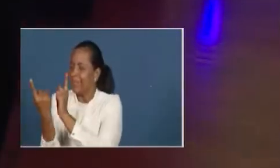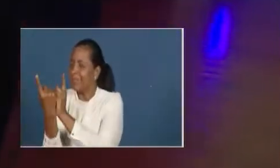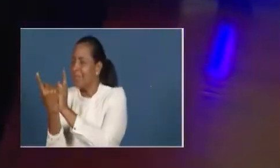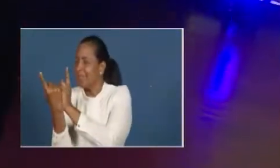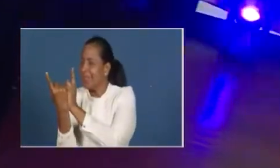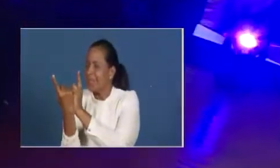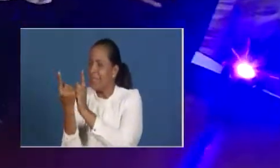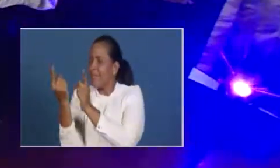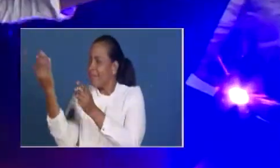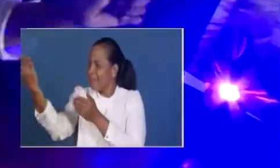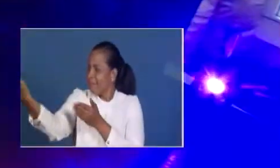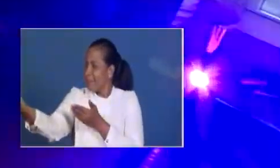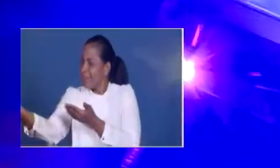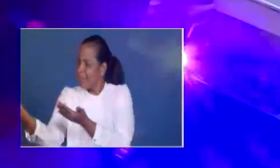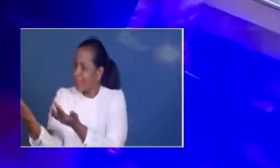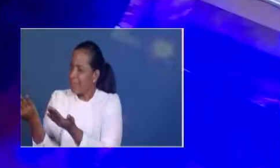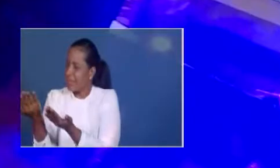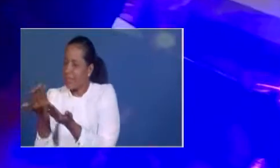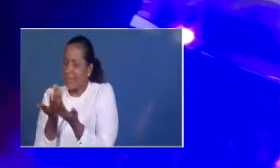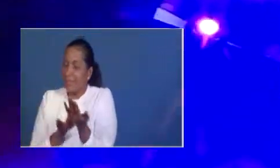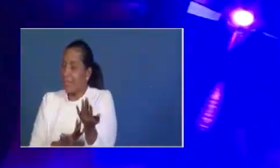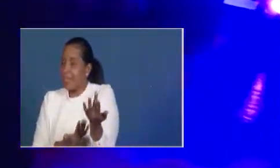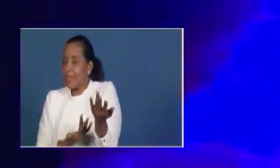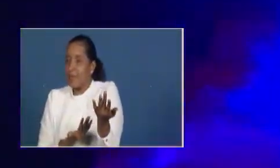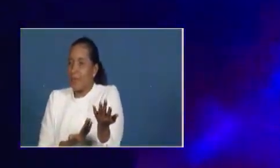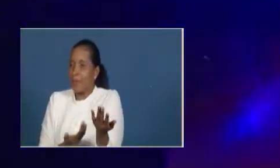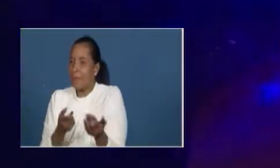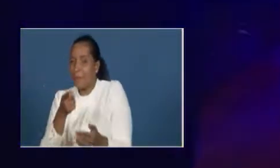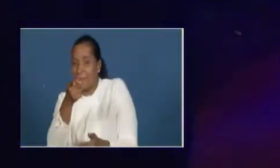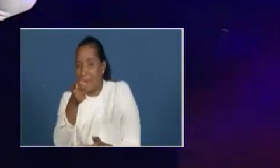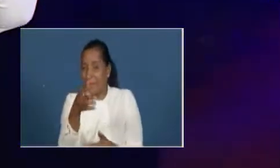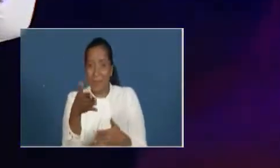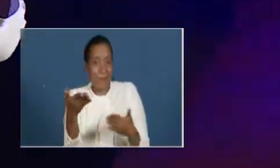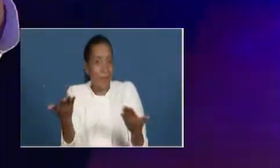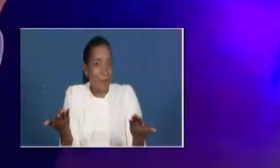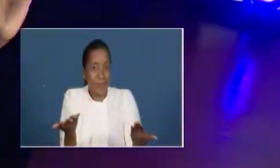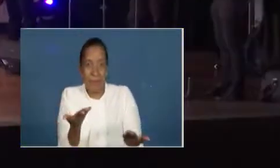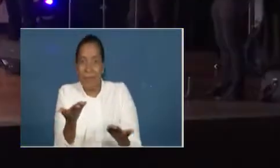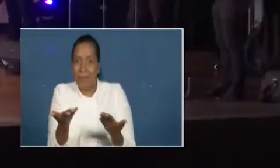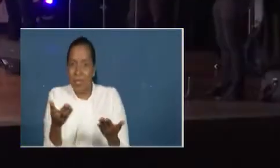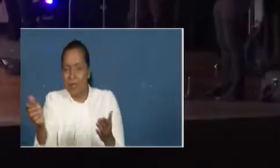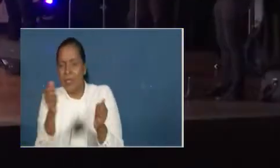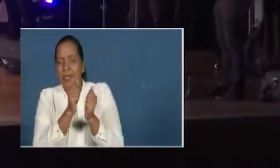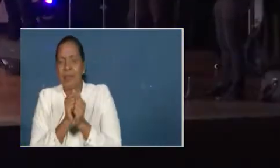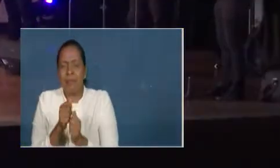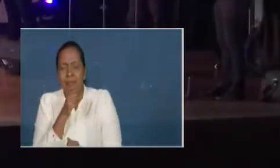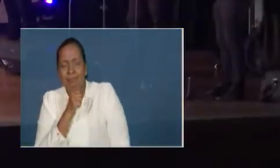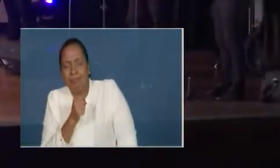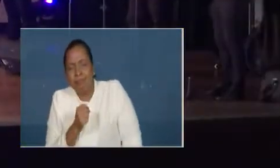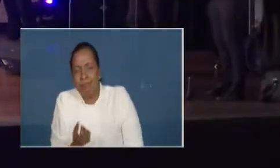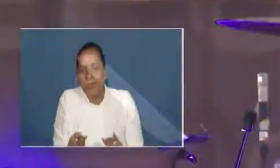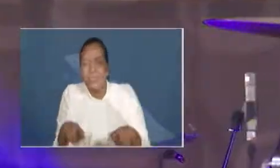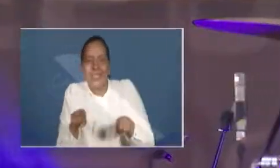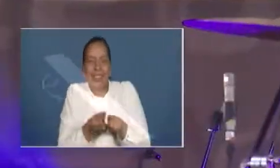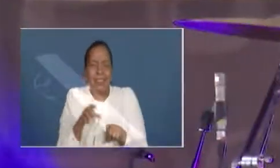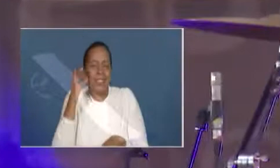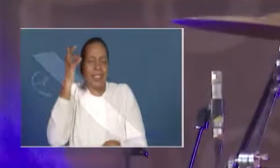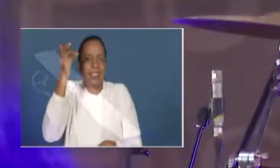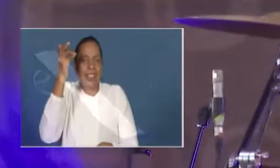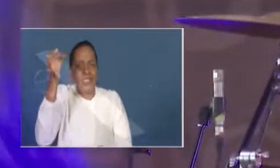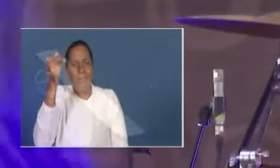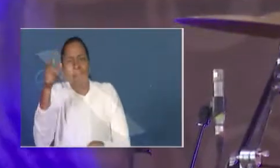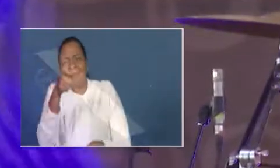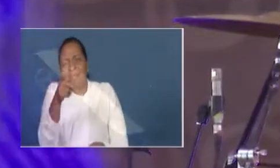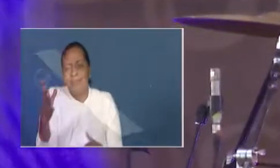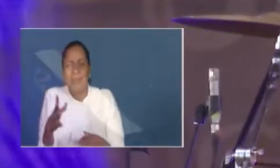forma para invitarte una vida conmigo. Si quiero envejecer contigo, si yo quiero todo